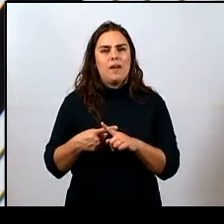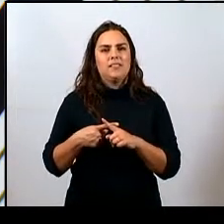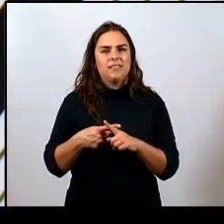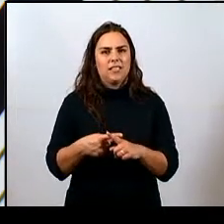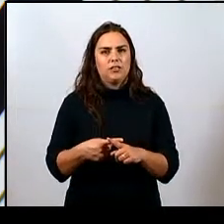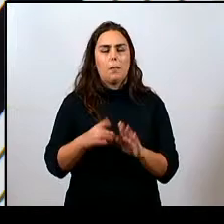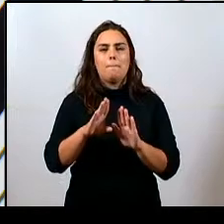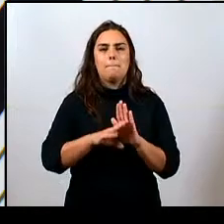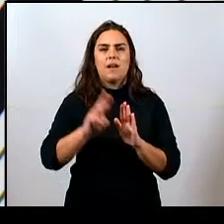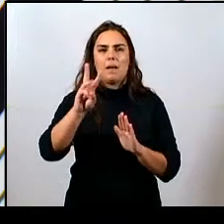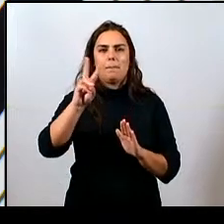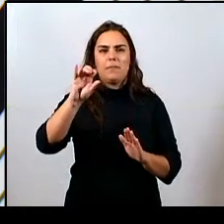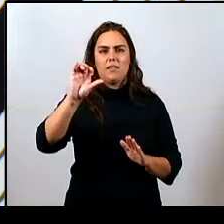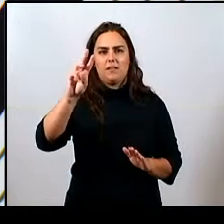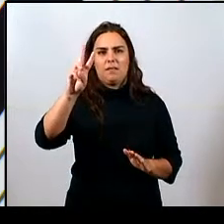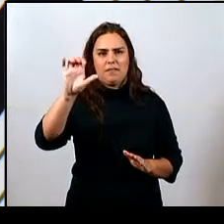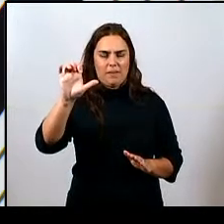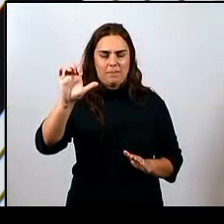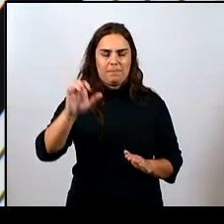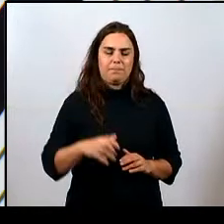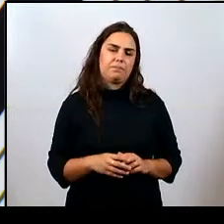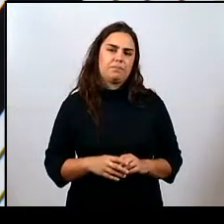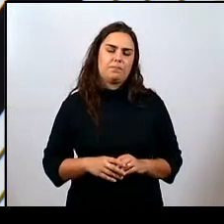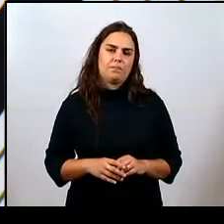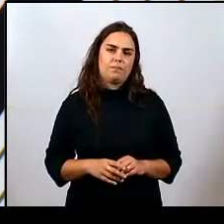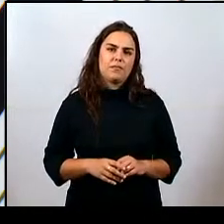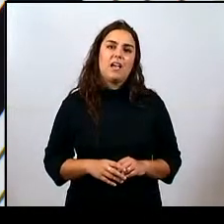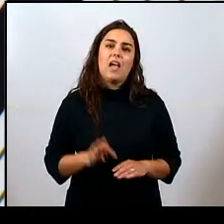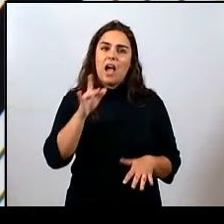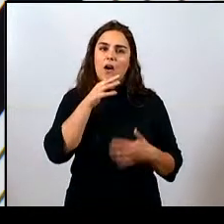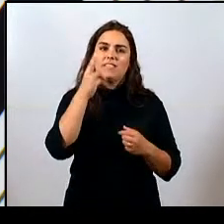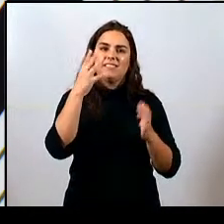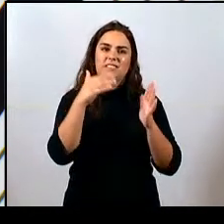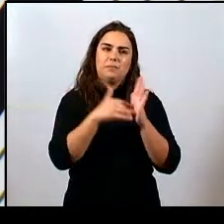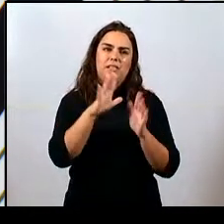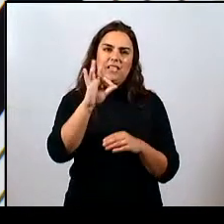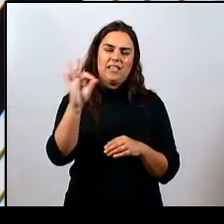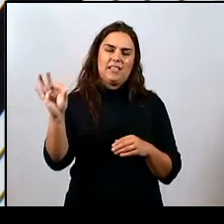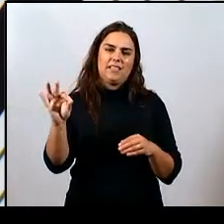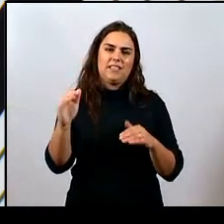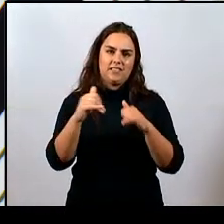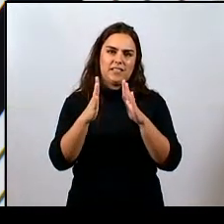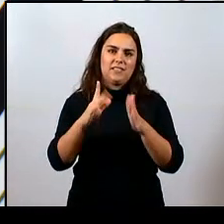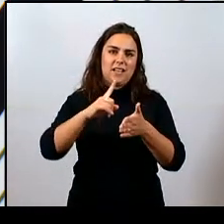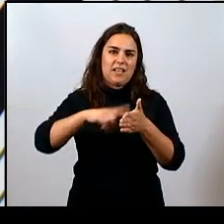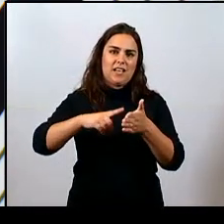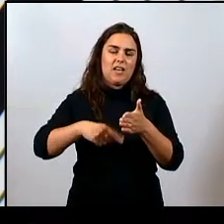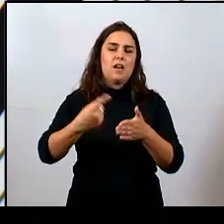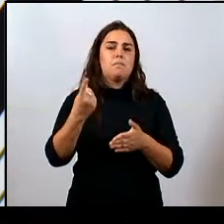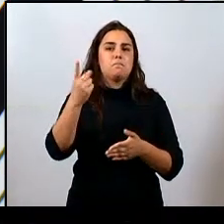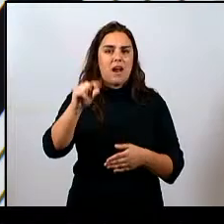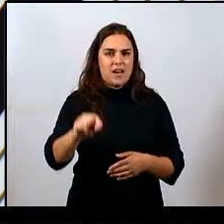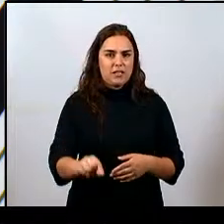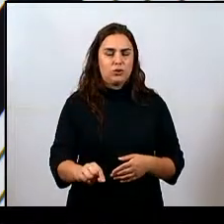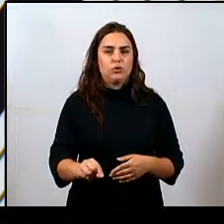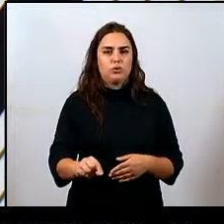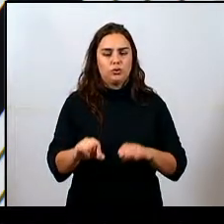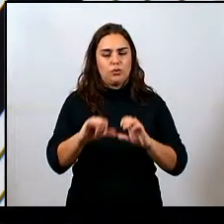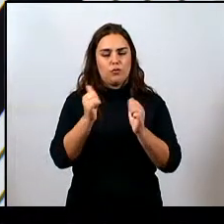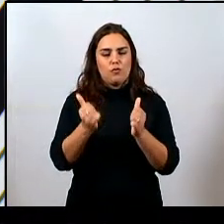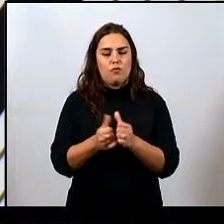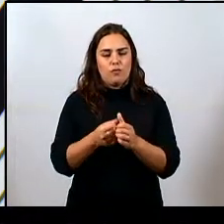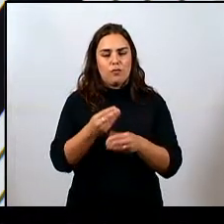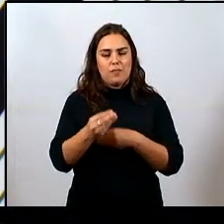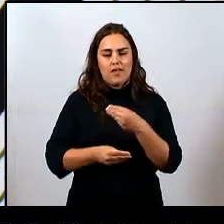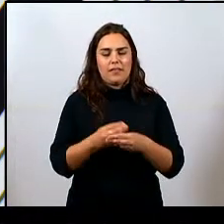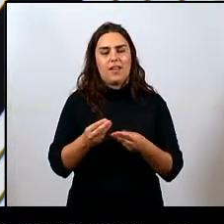Vive, que en esta legislatura va a poner a 10.500 viviendas en régimen de alquiler a precios asequibles, con una forma de construcción mucho